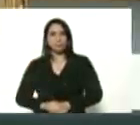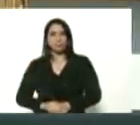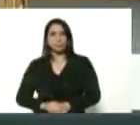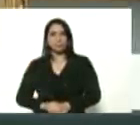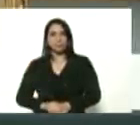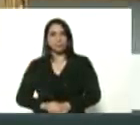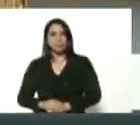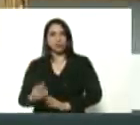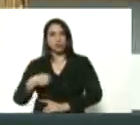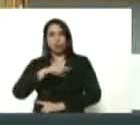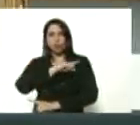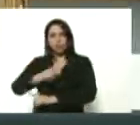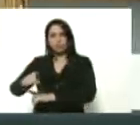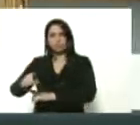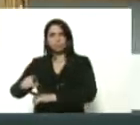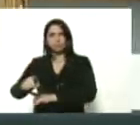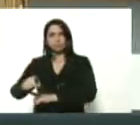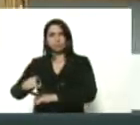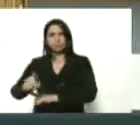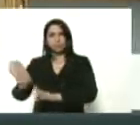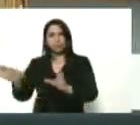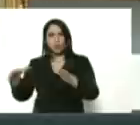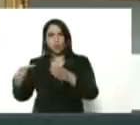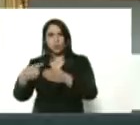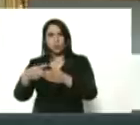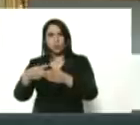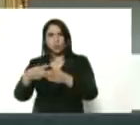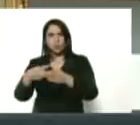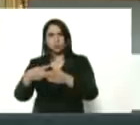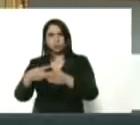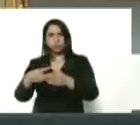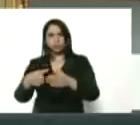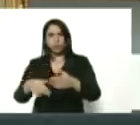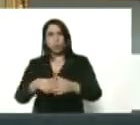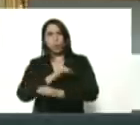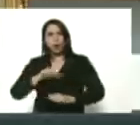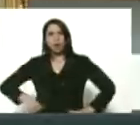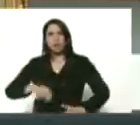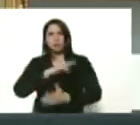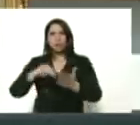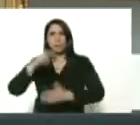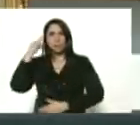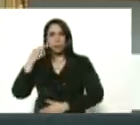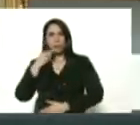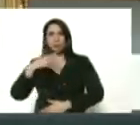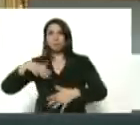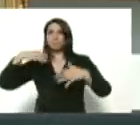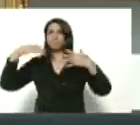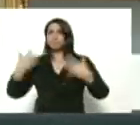Yo ordené mandar los grupos de comando de la Guardia Nacional Bolivariana y papá,